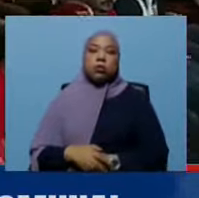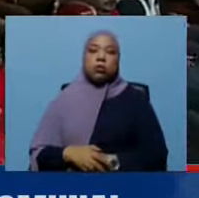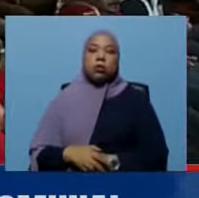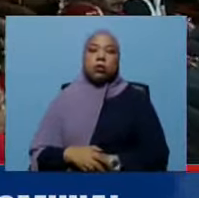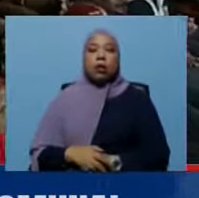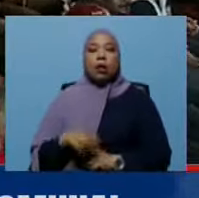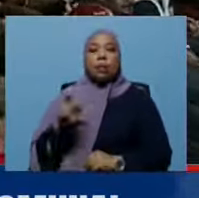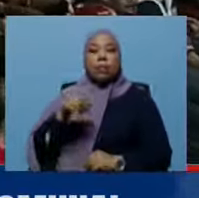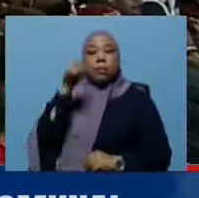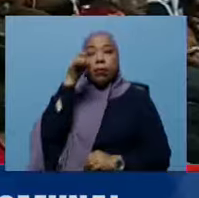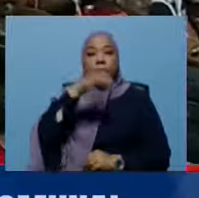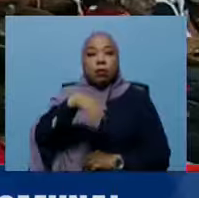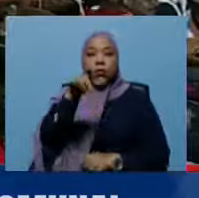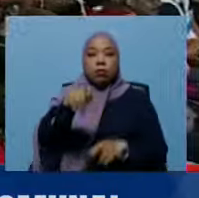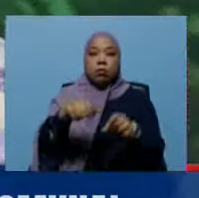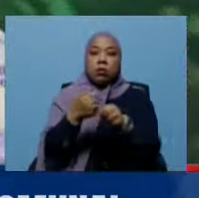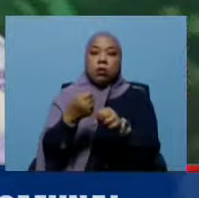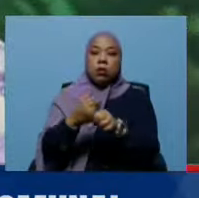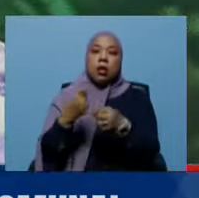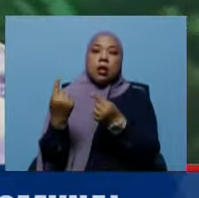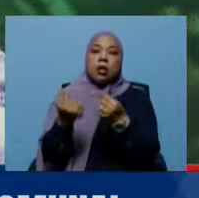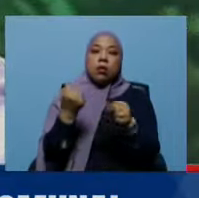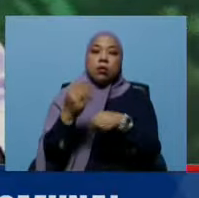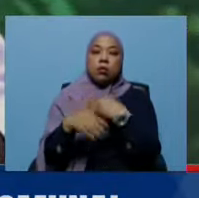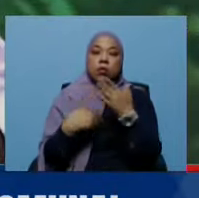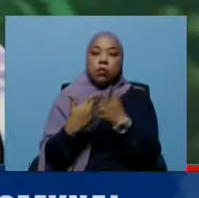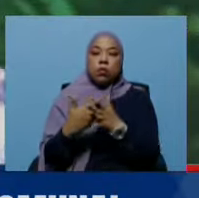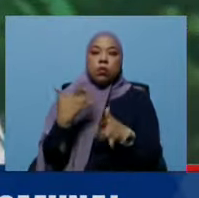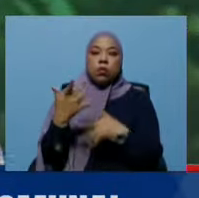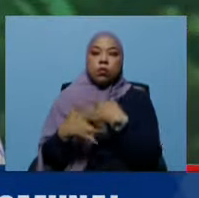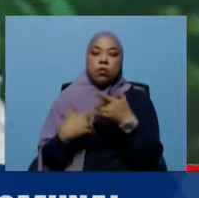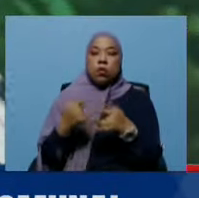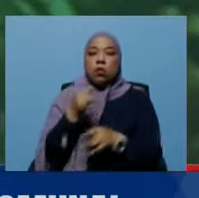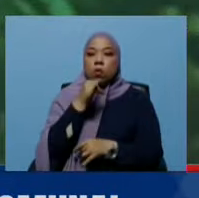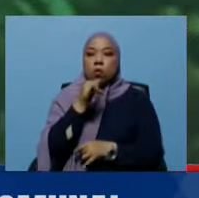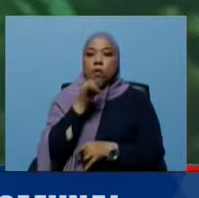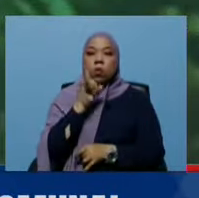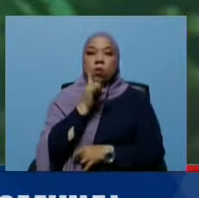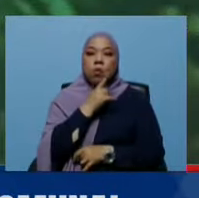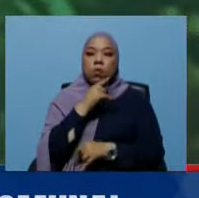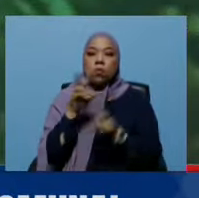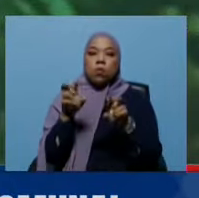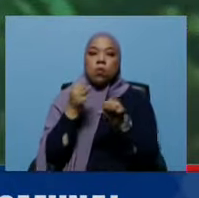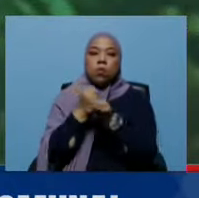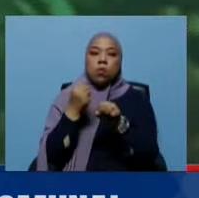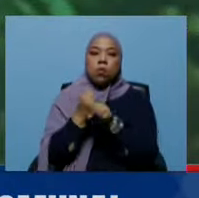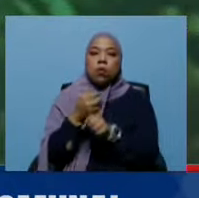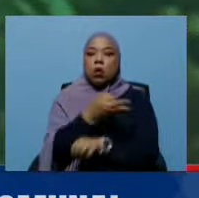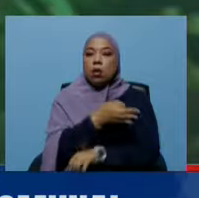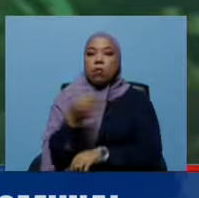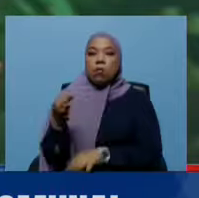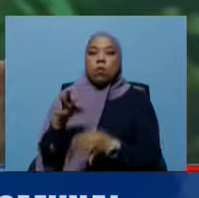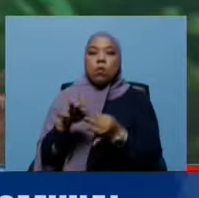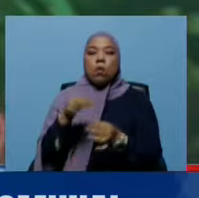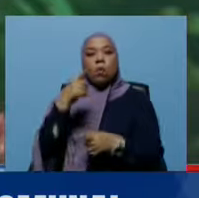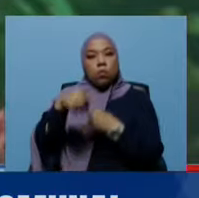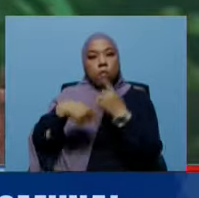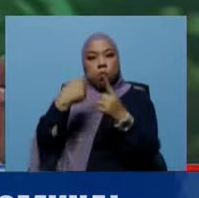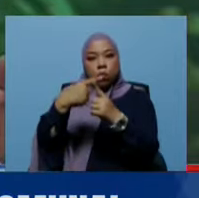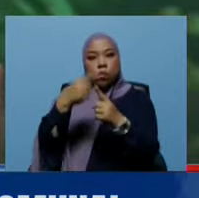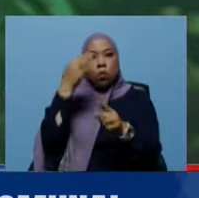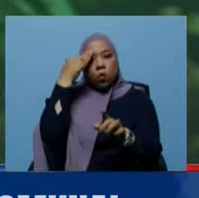Es necesario, y con la economía que hemos ido levantando, el nuevo modelo económico, es perfectamente viable,